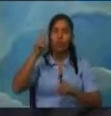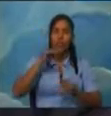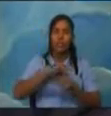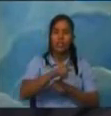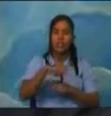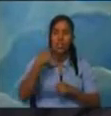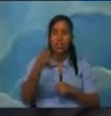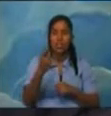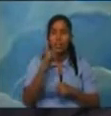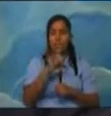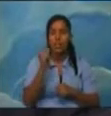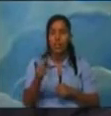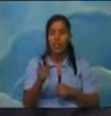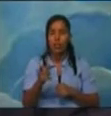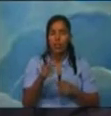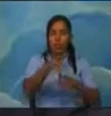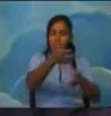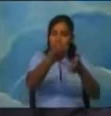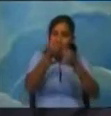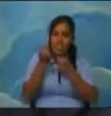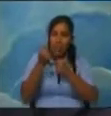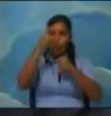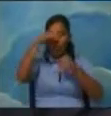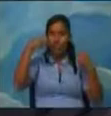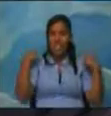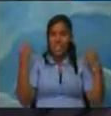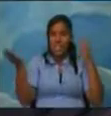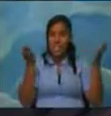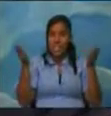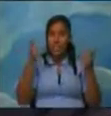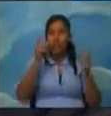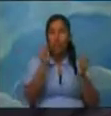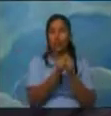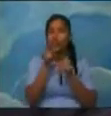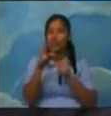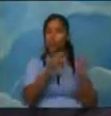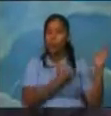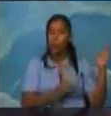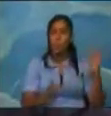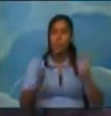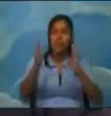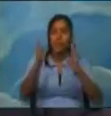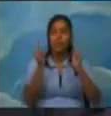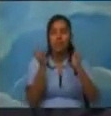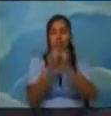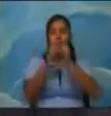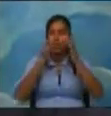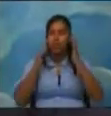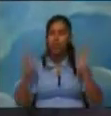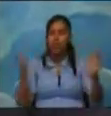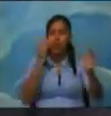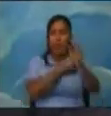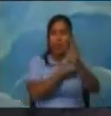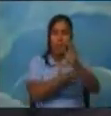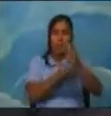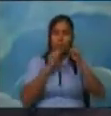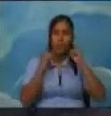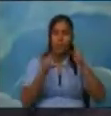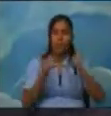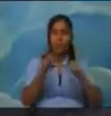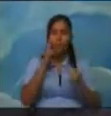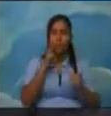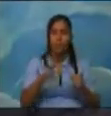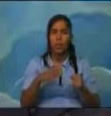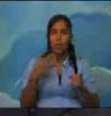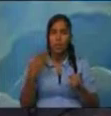de ellos y te sacó de Egipto con su presencia y con su gran poder. Vemos